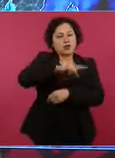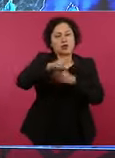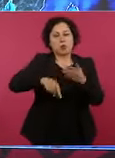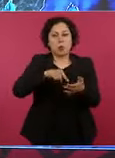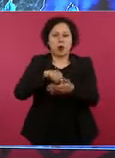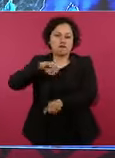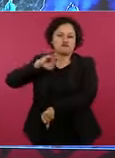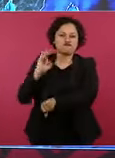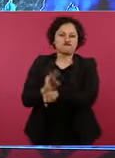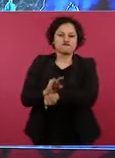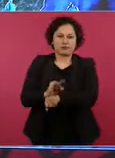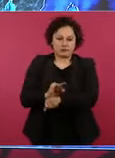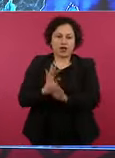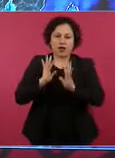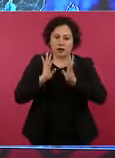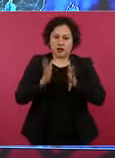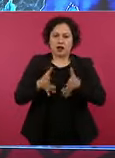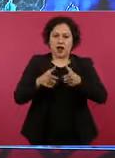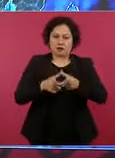de